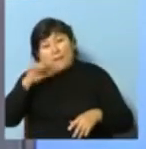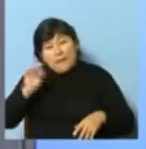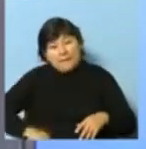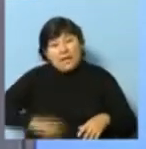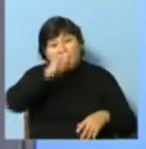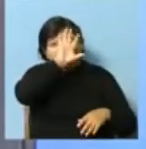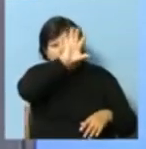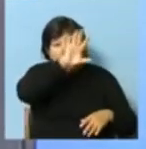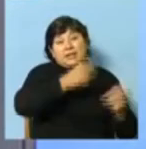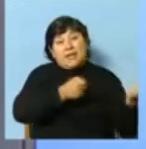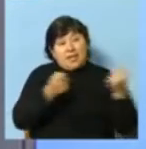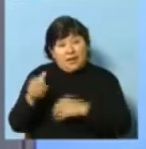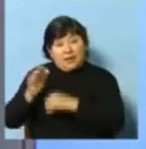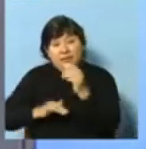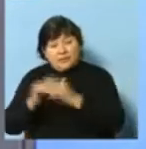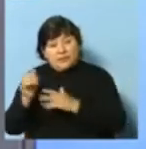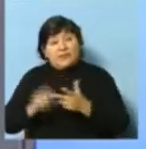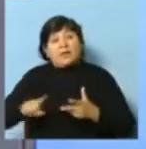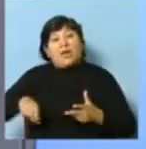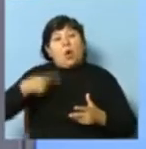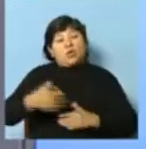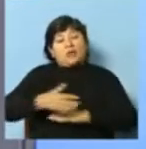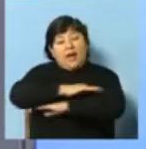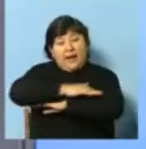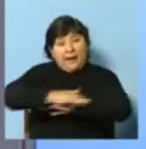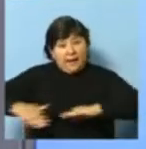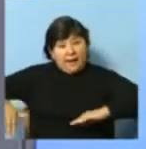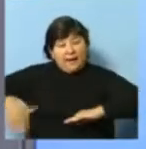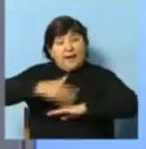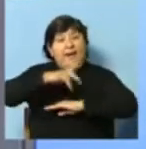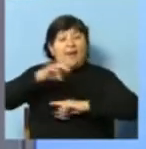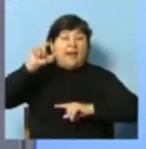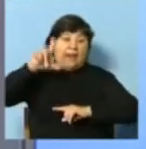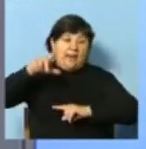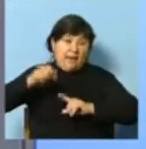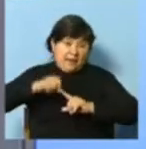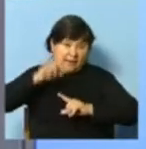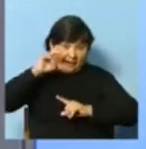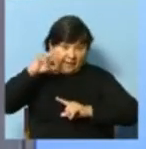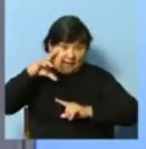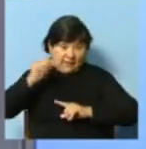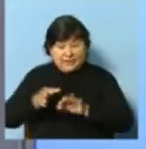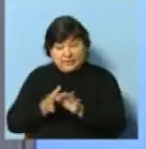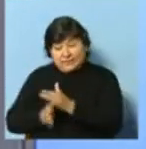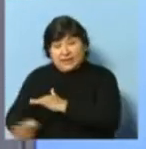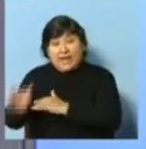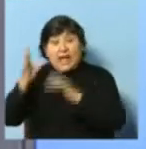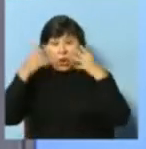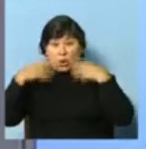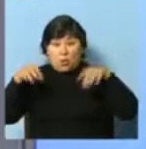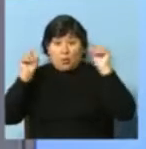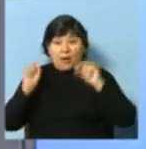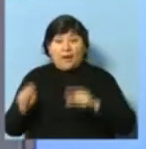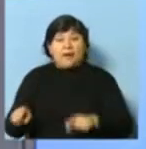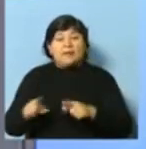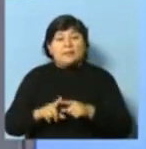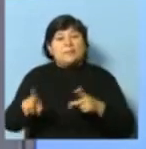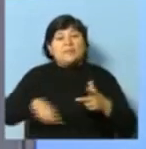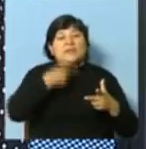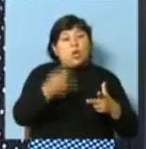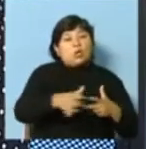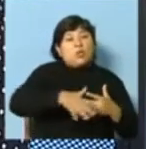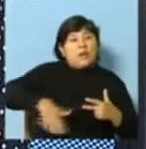quiaca que es la que entra el barrio de la tupac este lo que significa el acceso a las 150 hectáreas